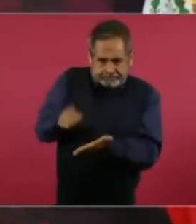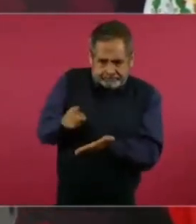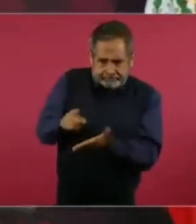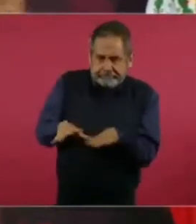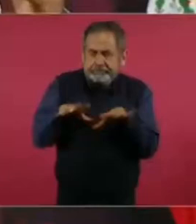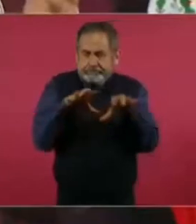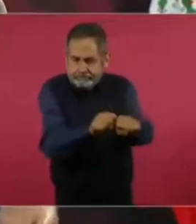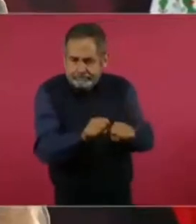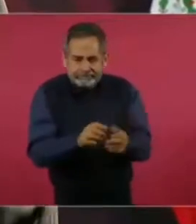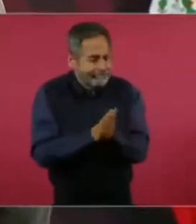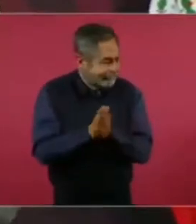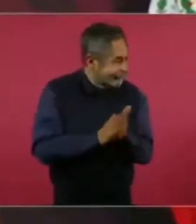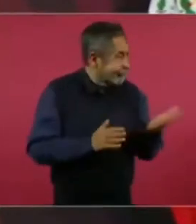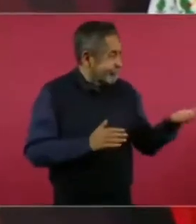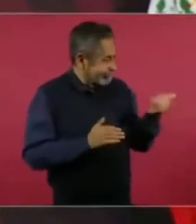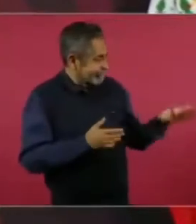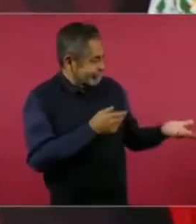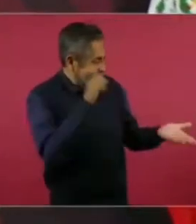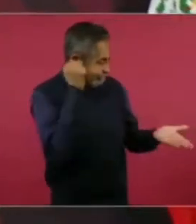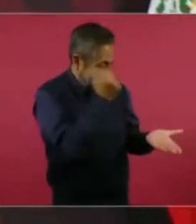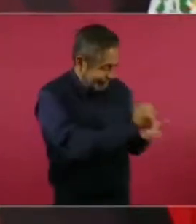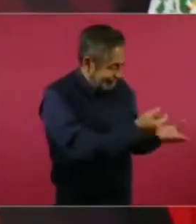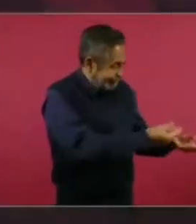que le corresponde